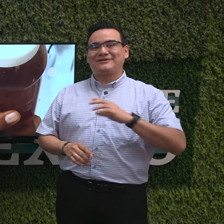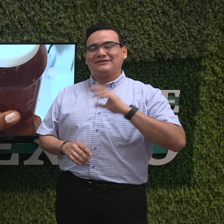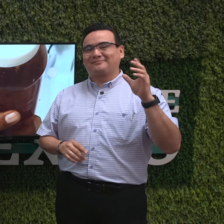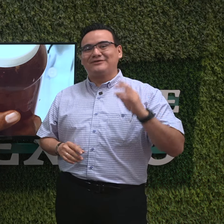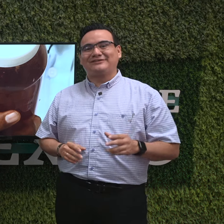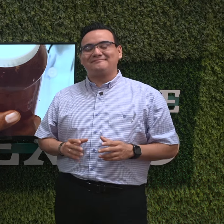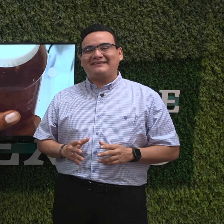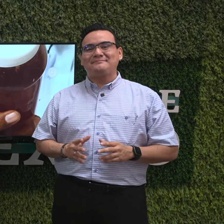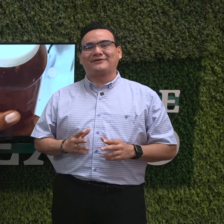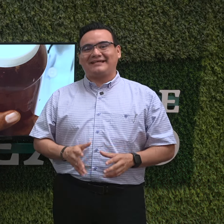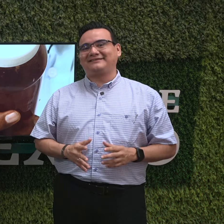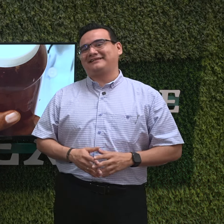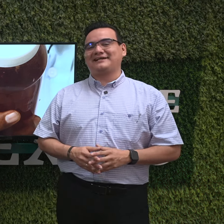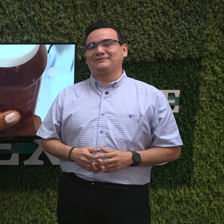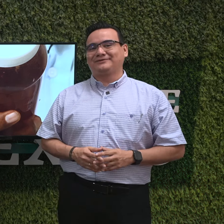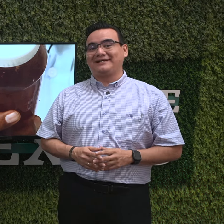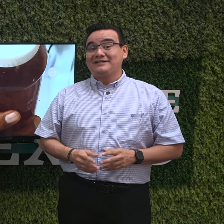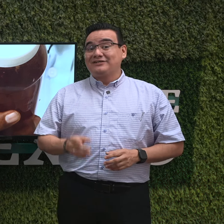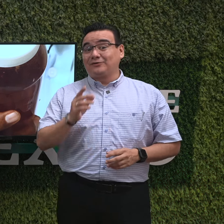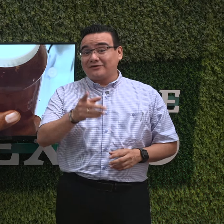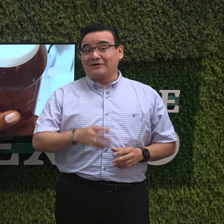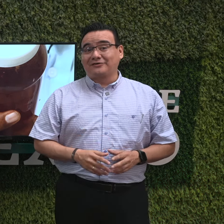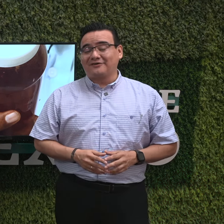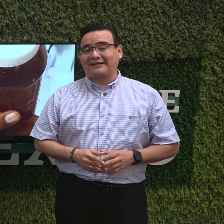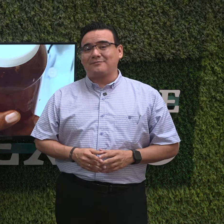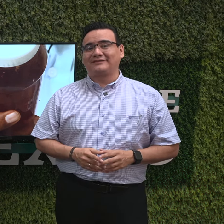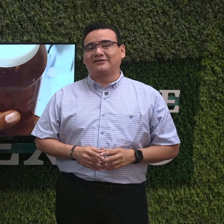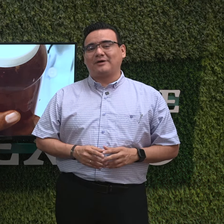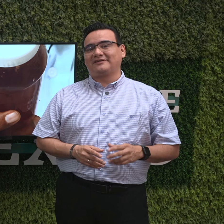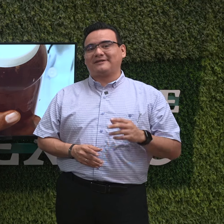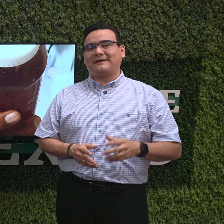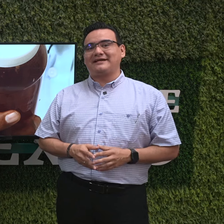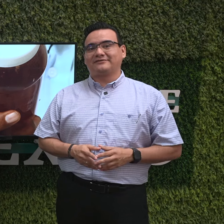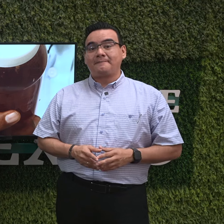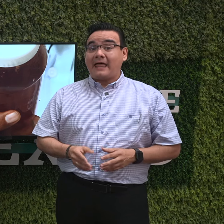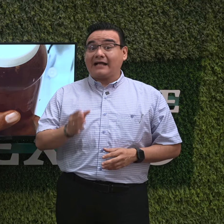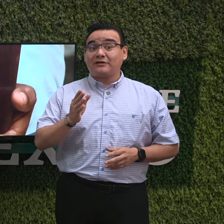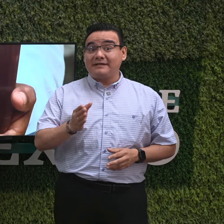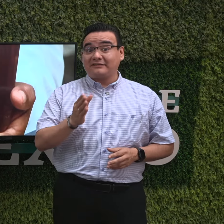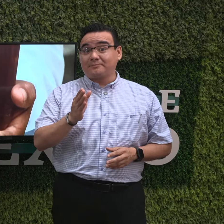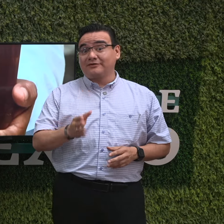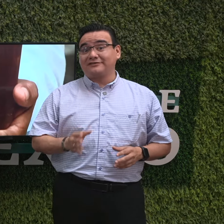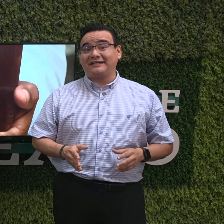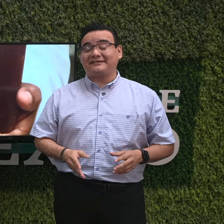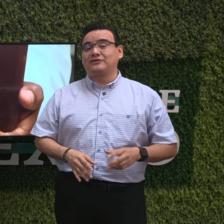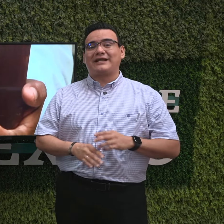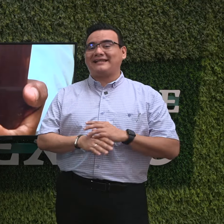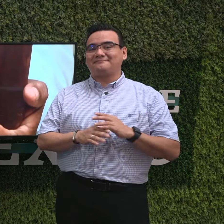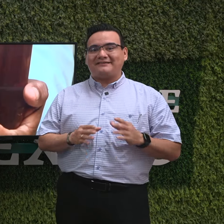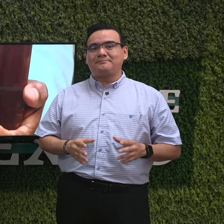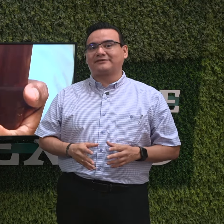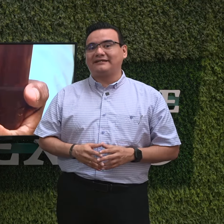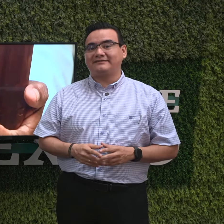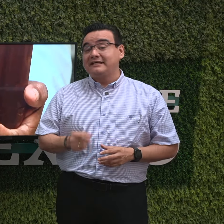es uno de los productos más importantes en la agricultura. Su uso y consumo se remonta a los pueblos prehispánicos. Actualmente su producción sigue siendo una